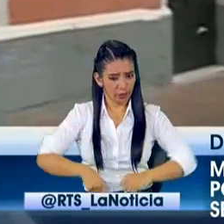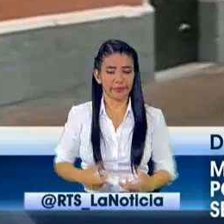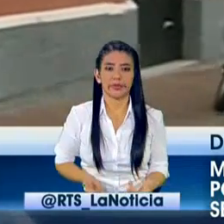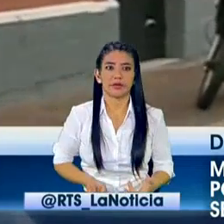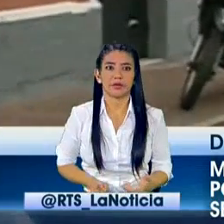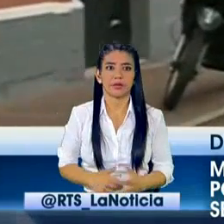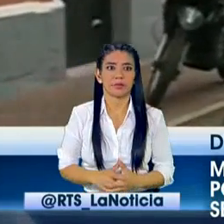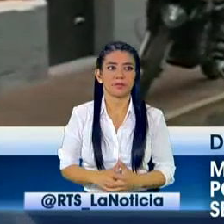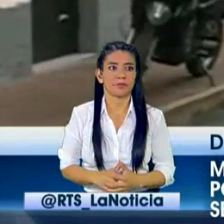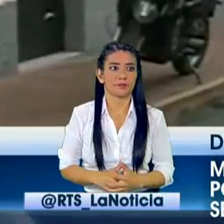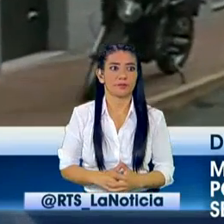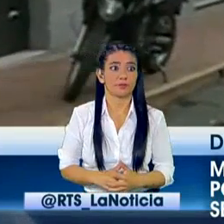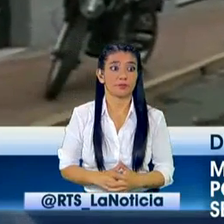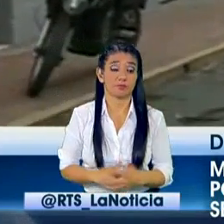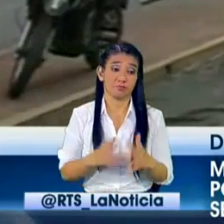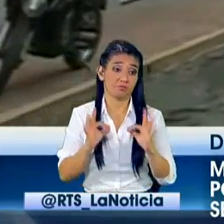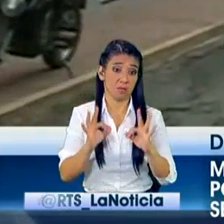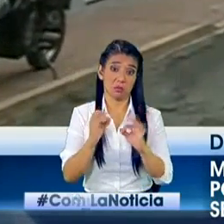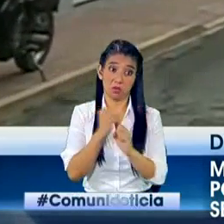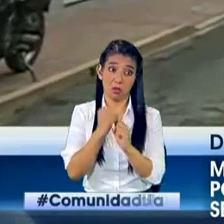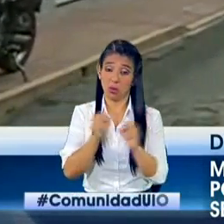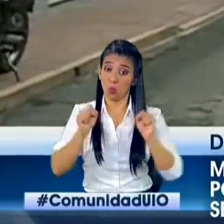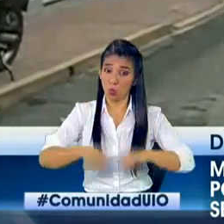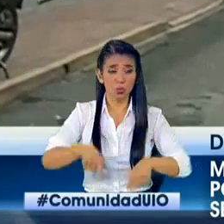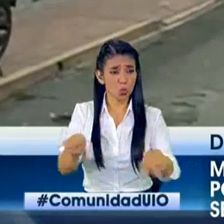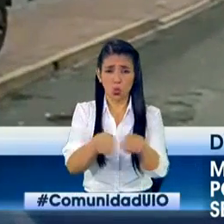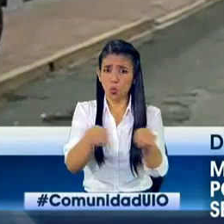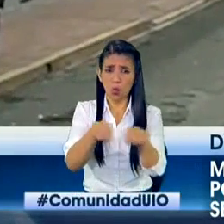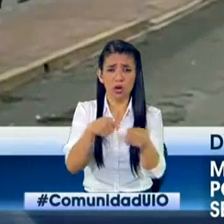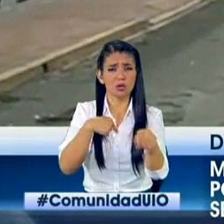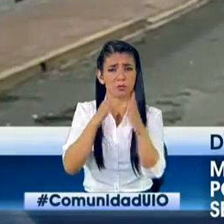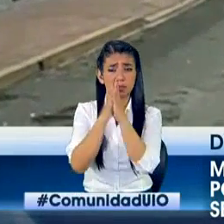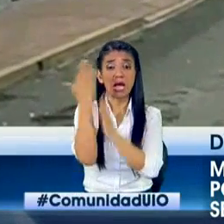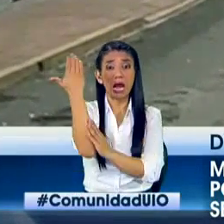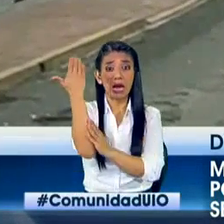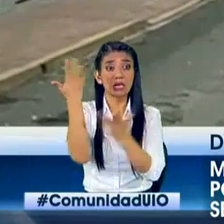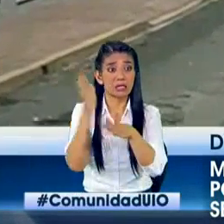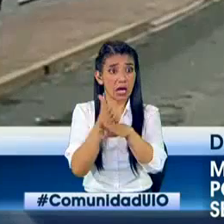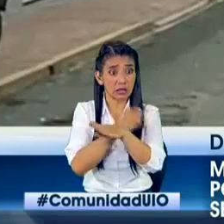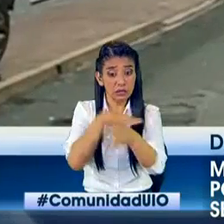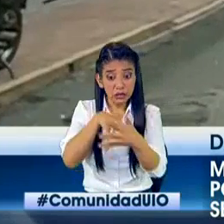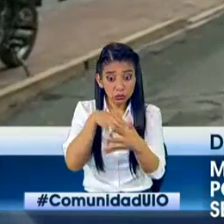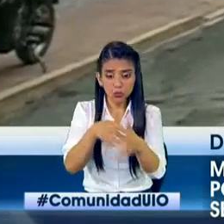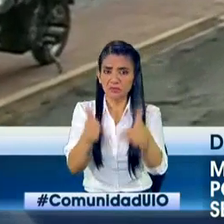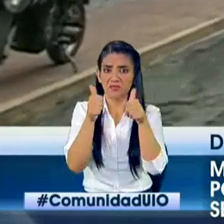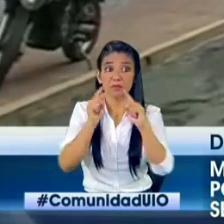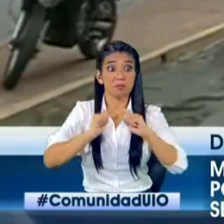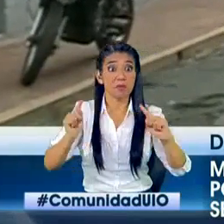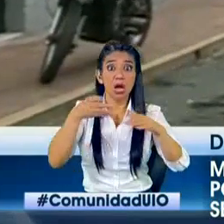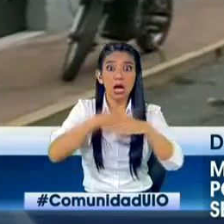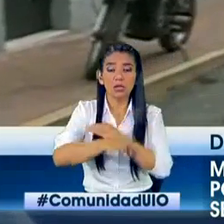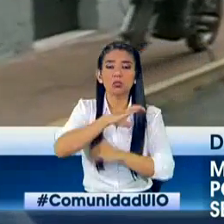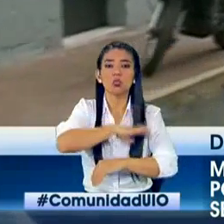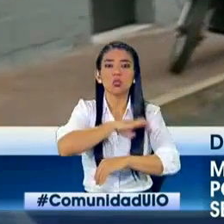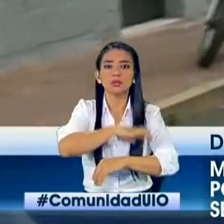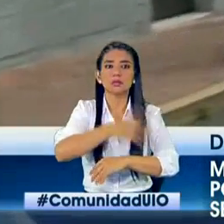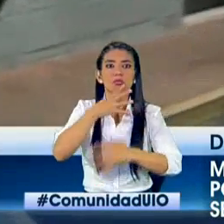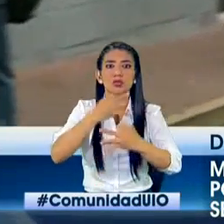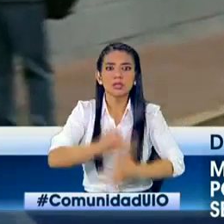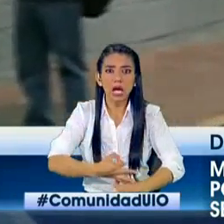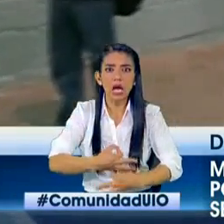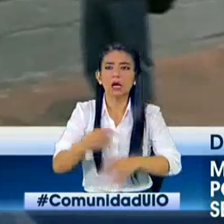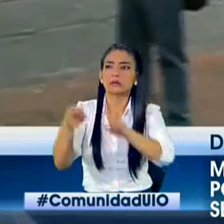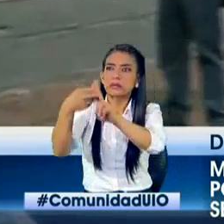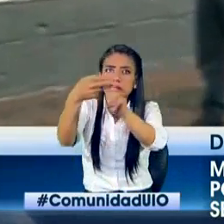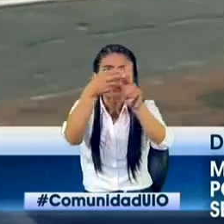de hoy. Bueno, señorita, primeramente, muy buenos días. Agradeciéndoles a ustedes como medio de comunicación. Yo represento al Mercado Central. Y representamos